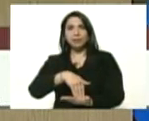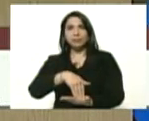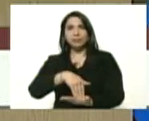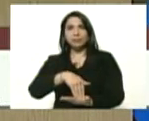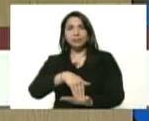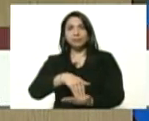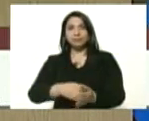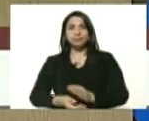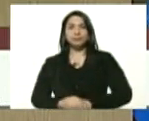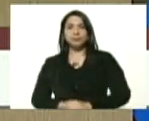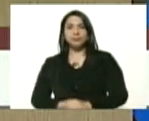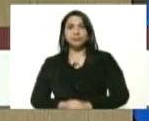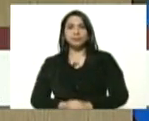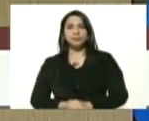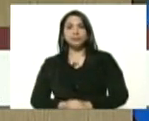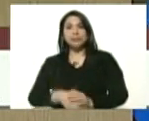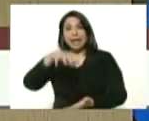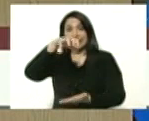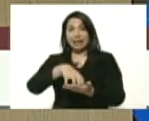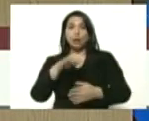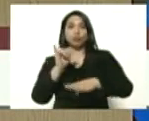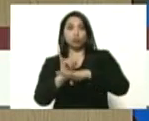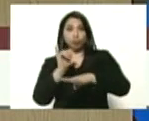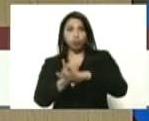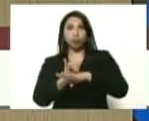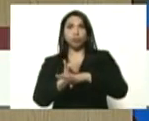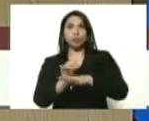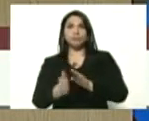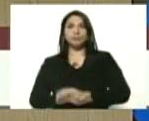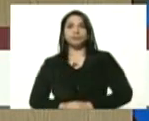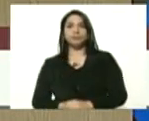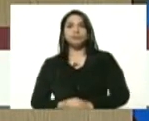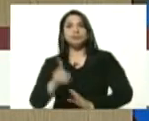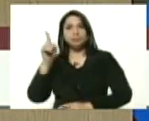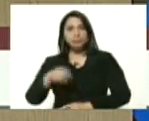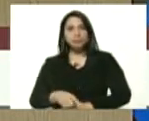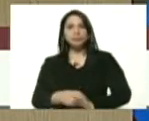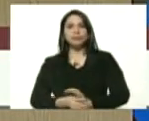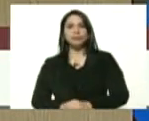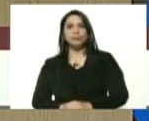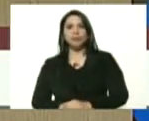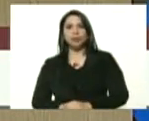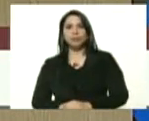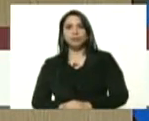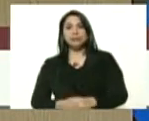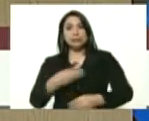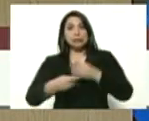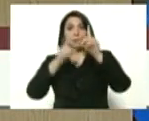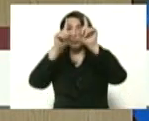Sucre, con antecedentes de viaje al estado Miranda, al municipio Plaza, Guarenas, y se